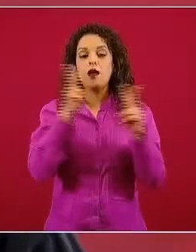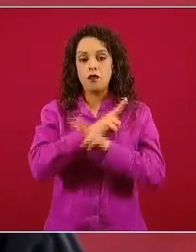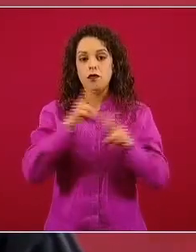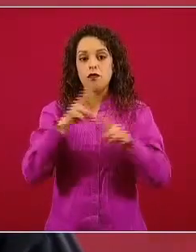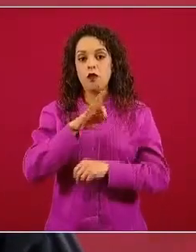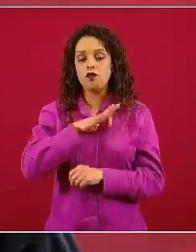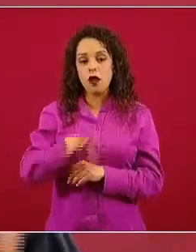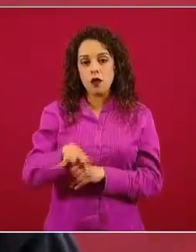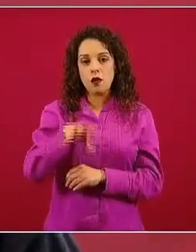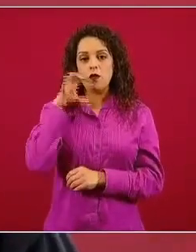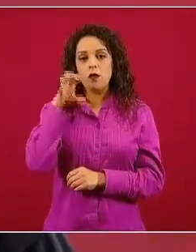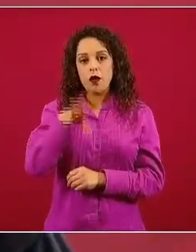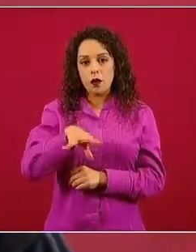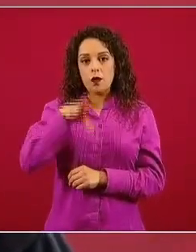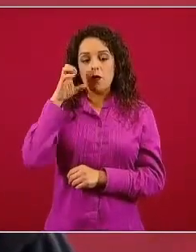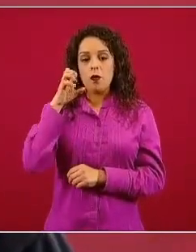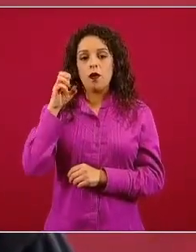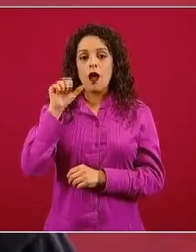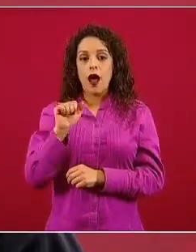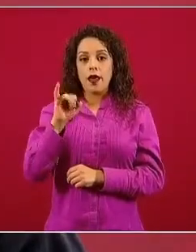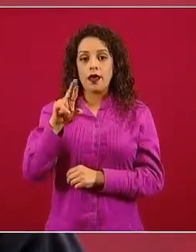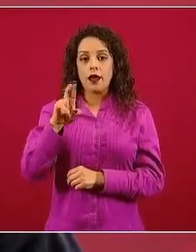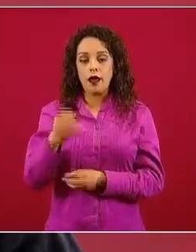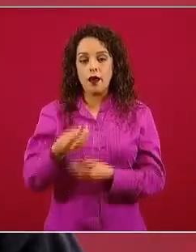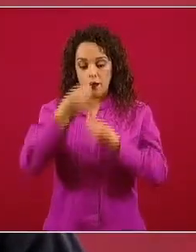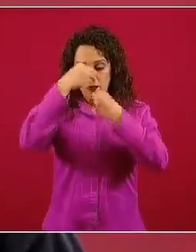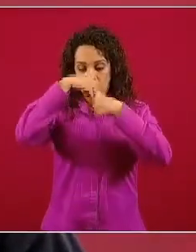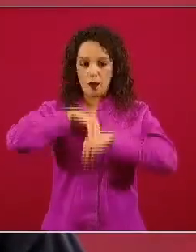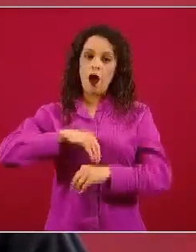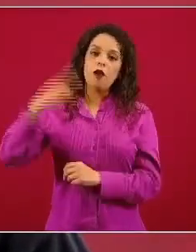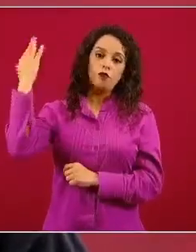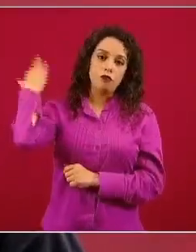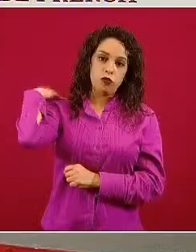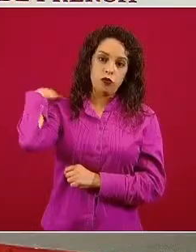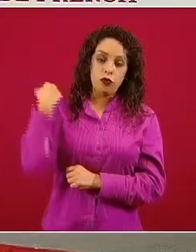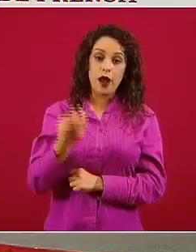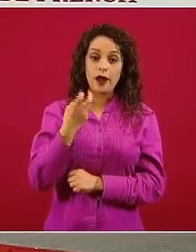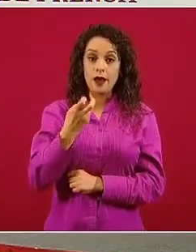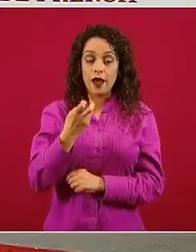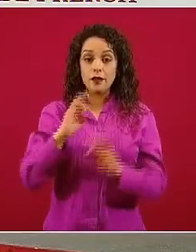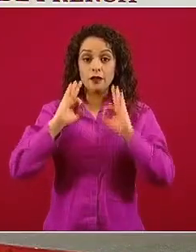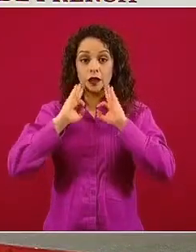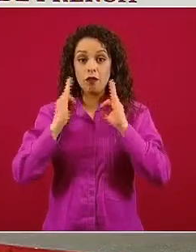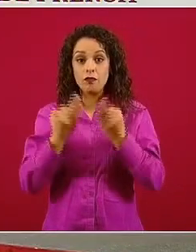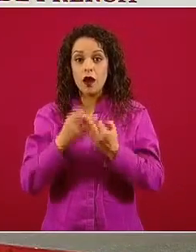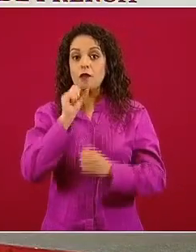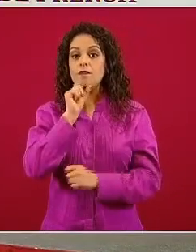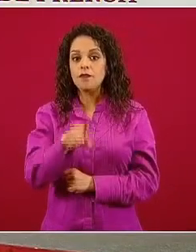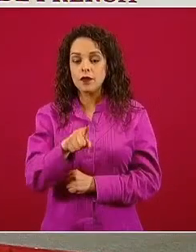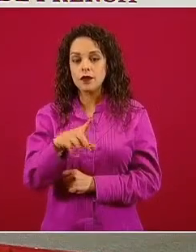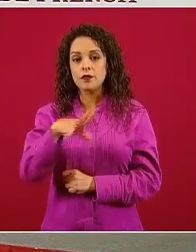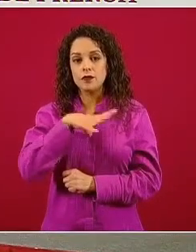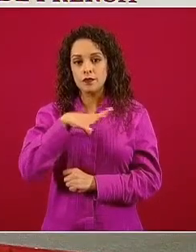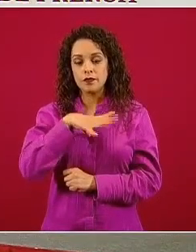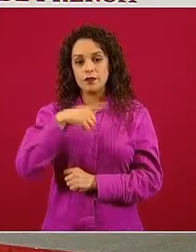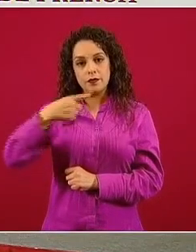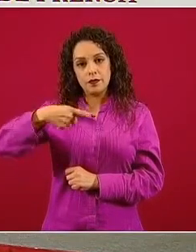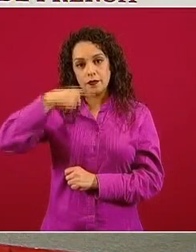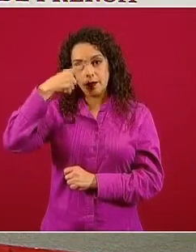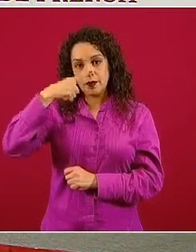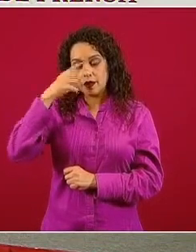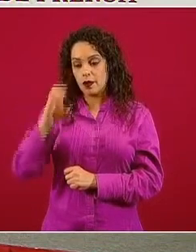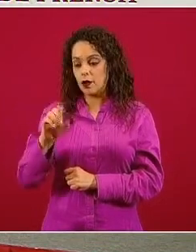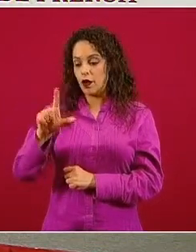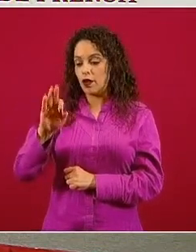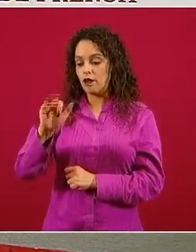interiorizar el aire hacia nuestros pulmones, por ese mecanismo también tiene lo que es el sentido del olfato a